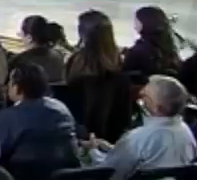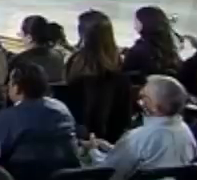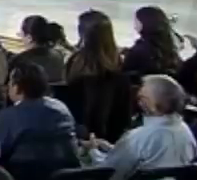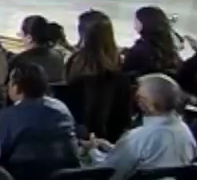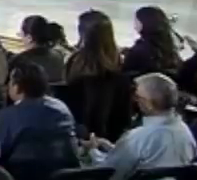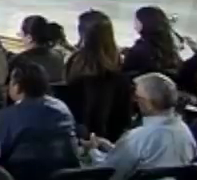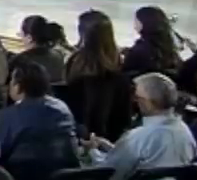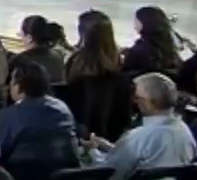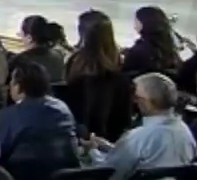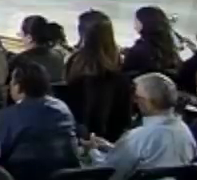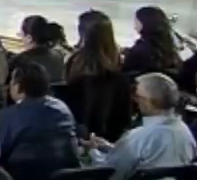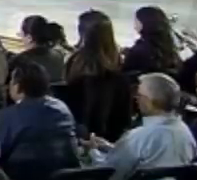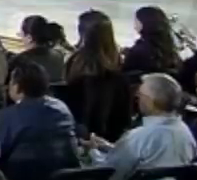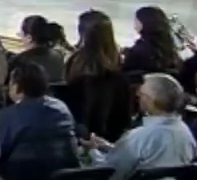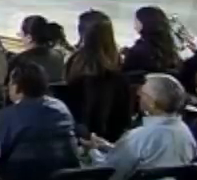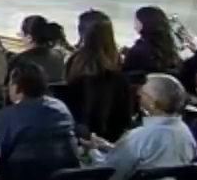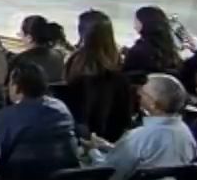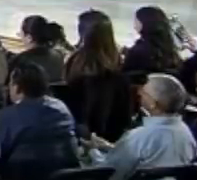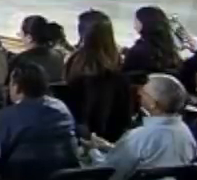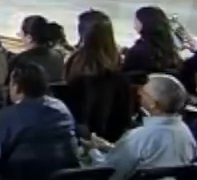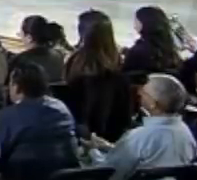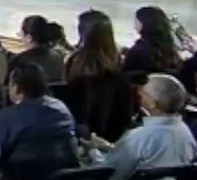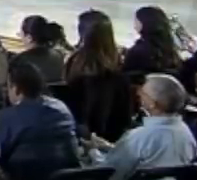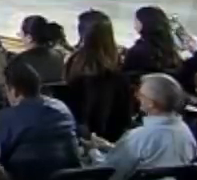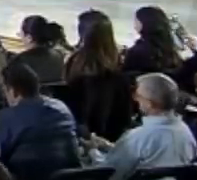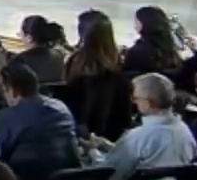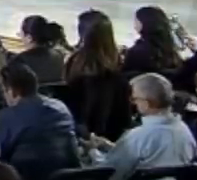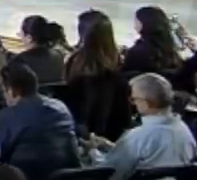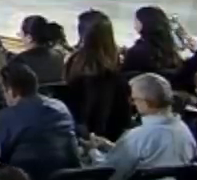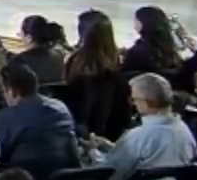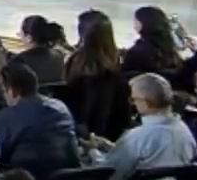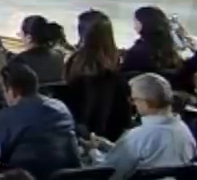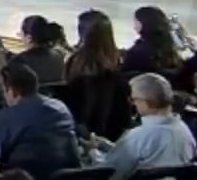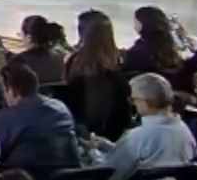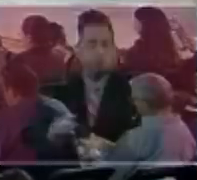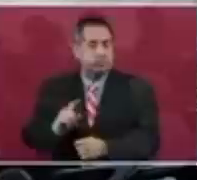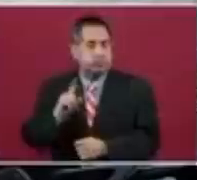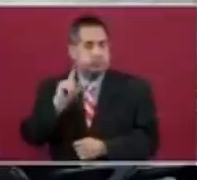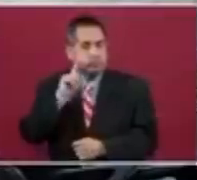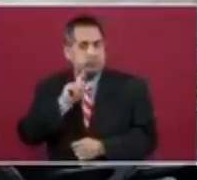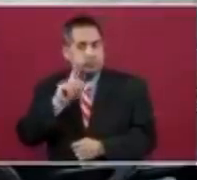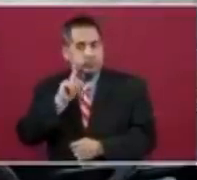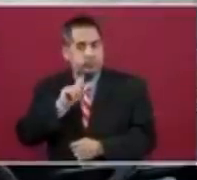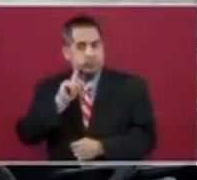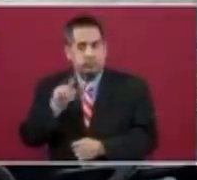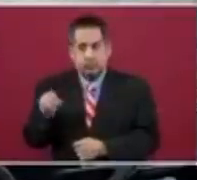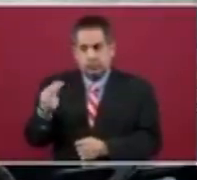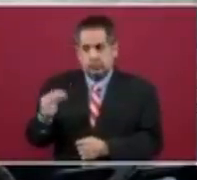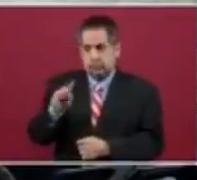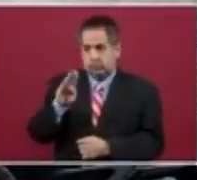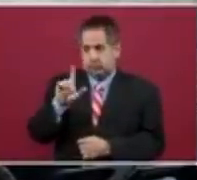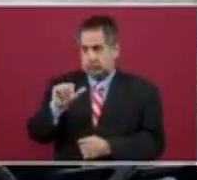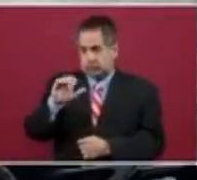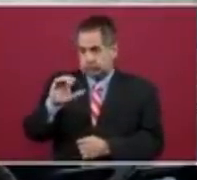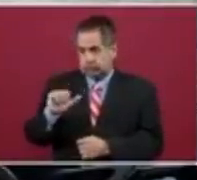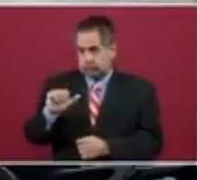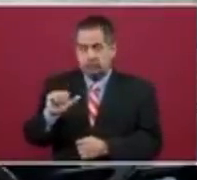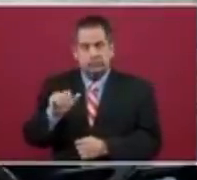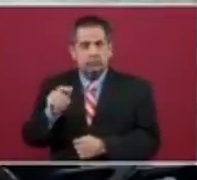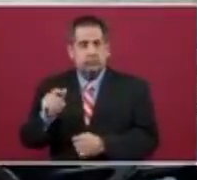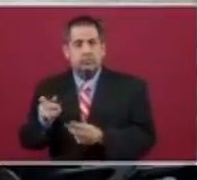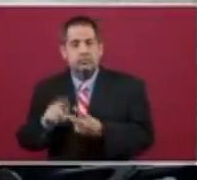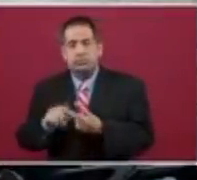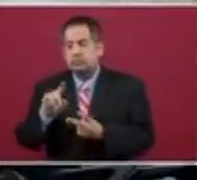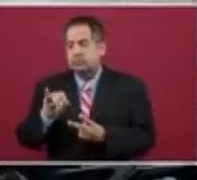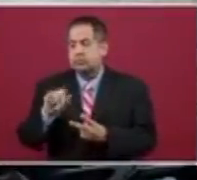escuchemos a Blanca Jiménez para que nos explique, bueno, Diana Álvarez y